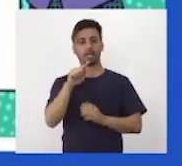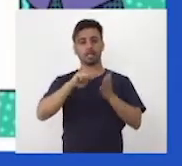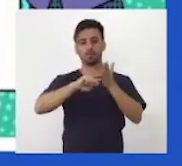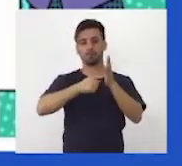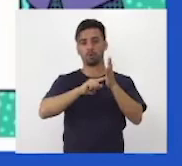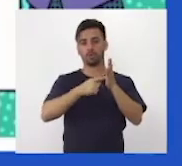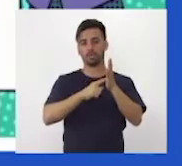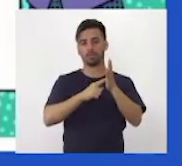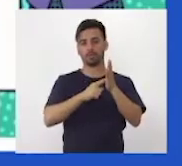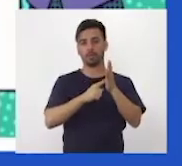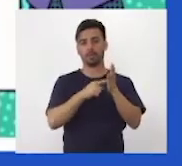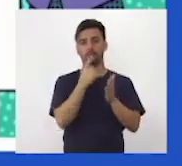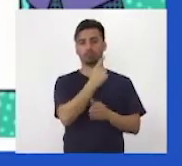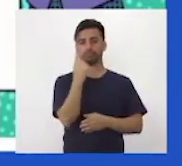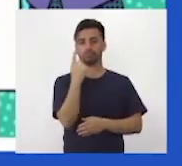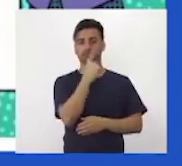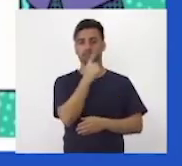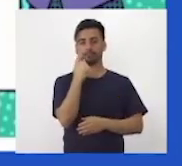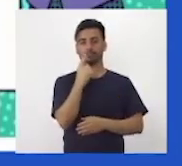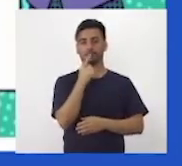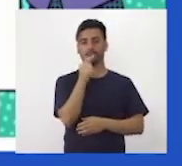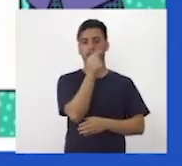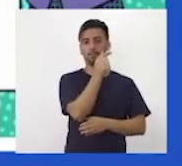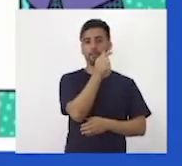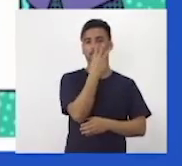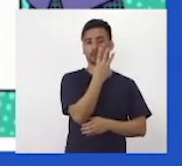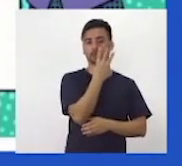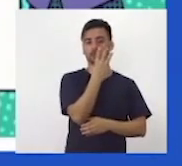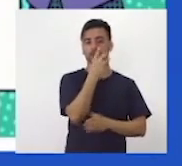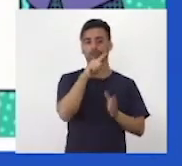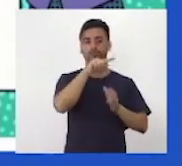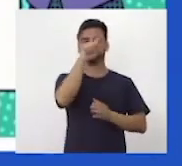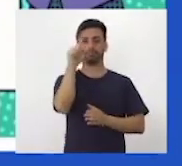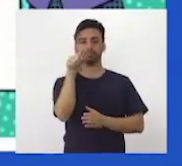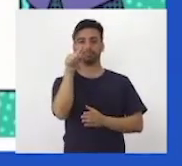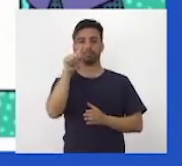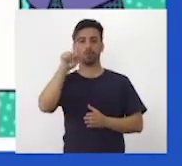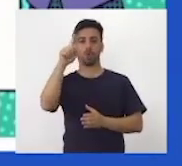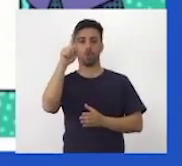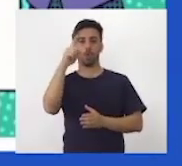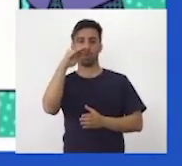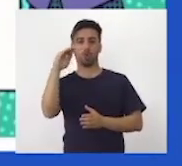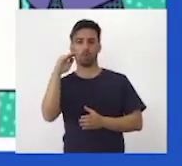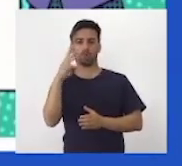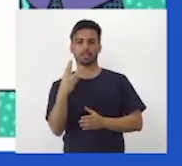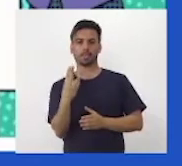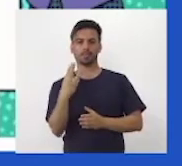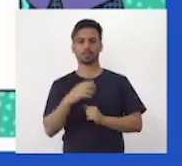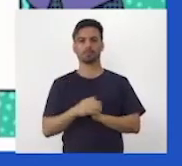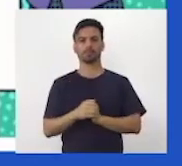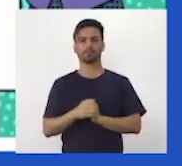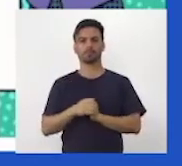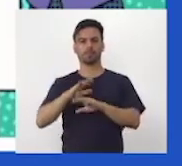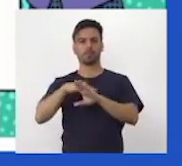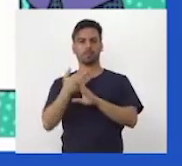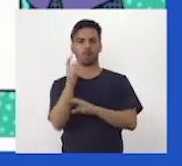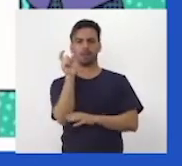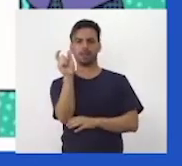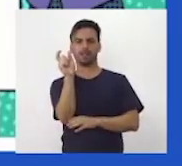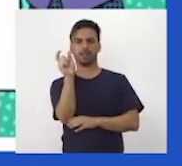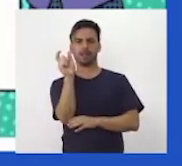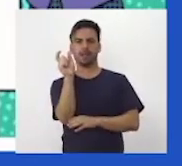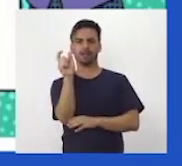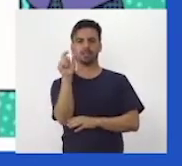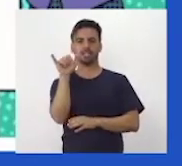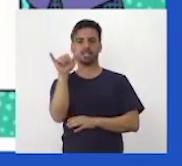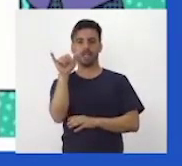los coeficientes de cada monomio. Menos 3 por 1/3. Y luego multiplicamos la parte